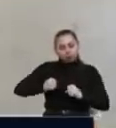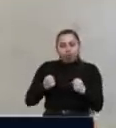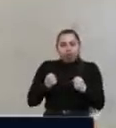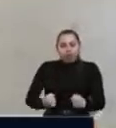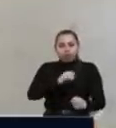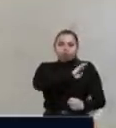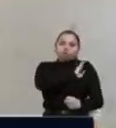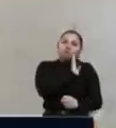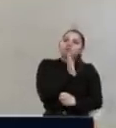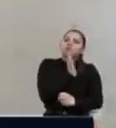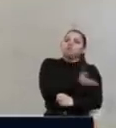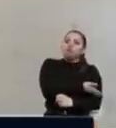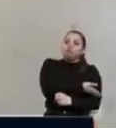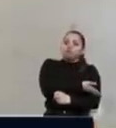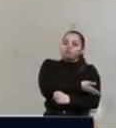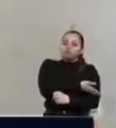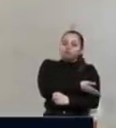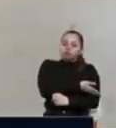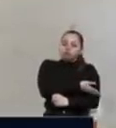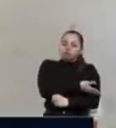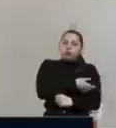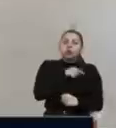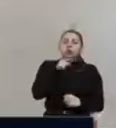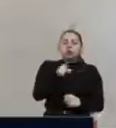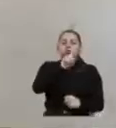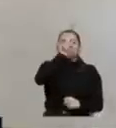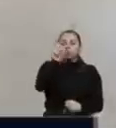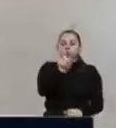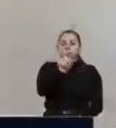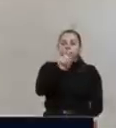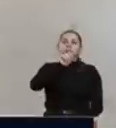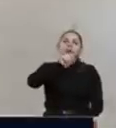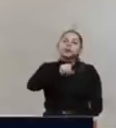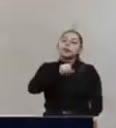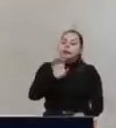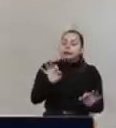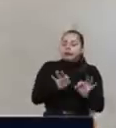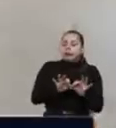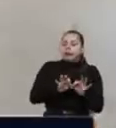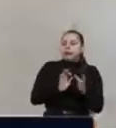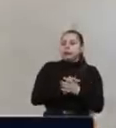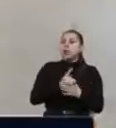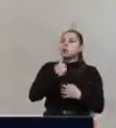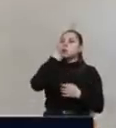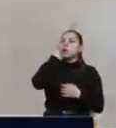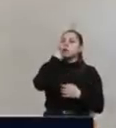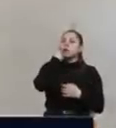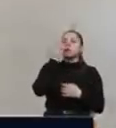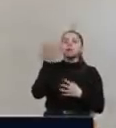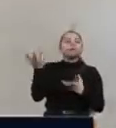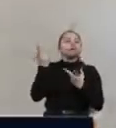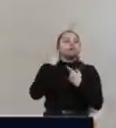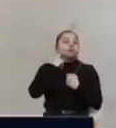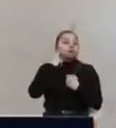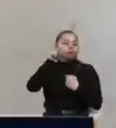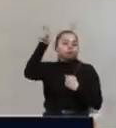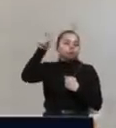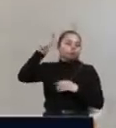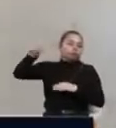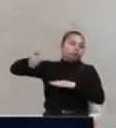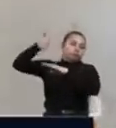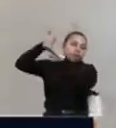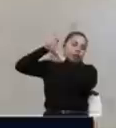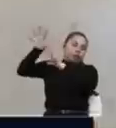fortalecer, inclusive, por una pregunta simple. Ayer escuchaba yo a alguna autoridad